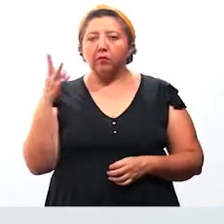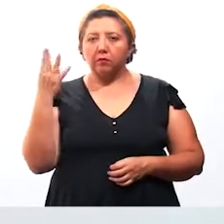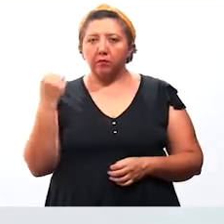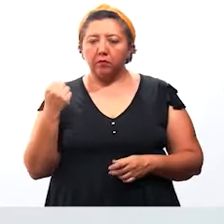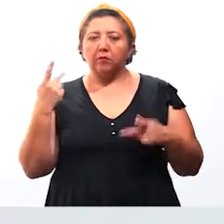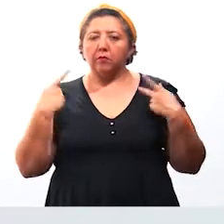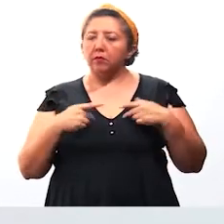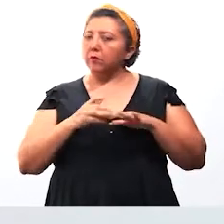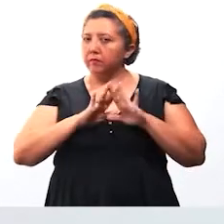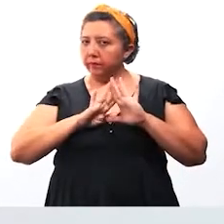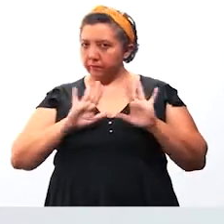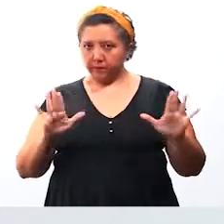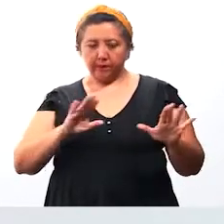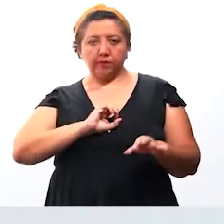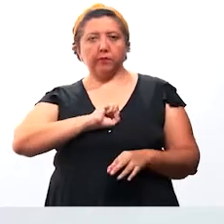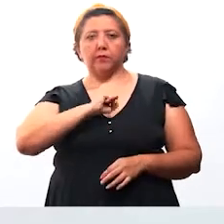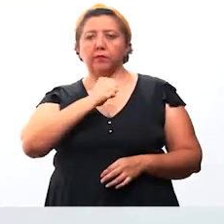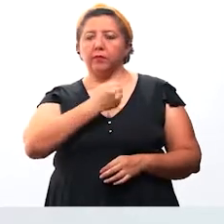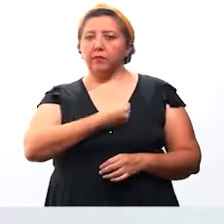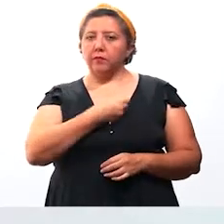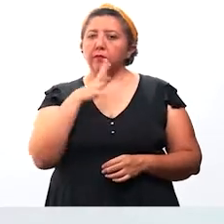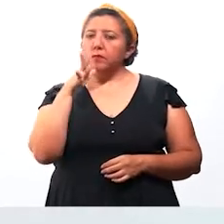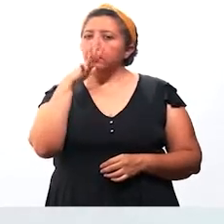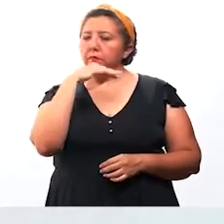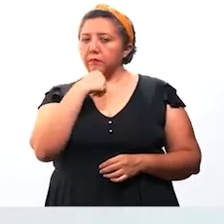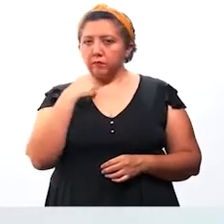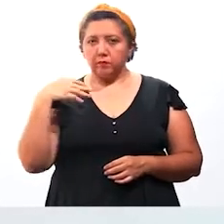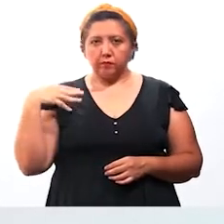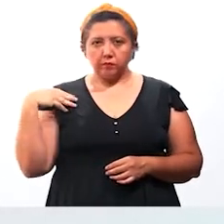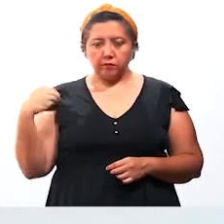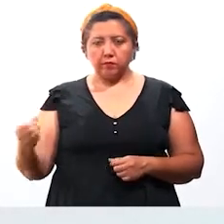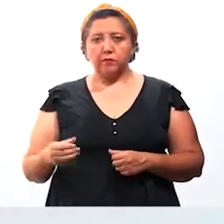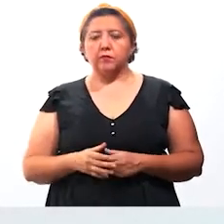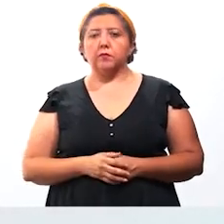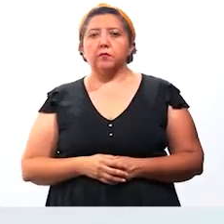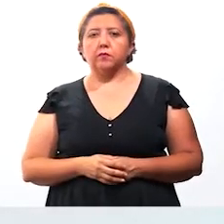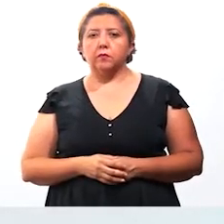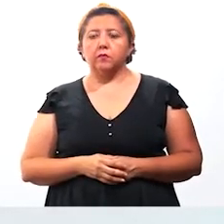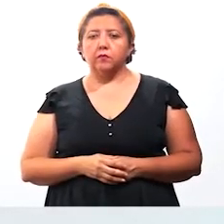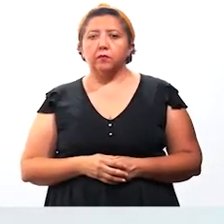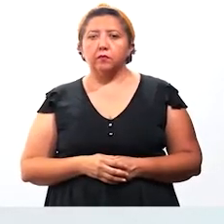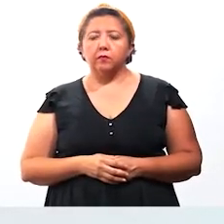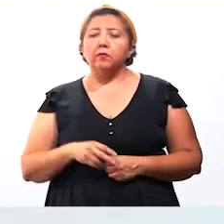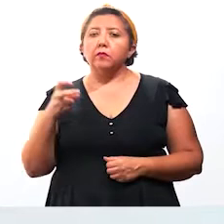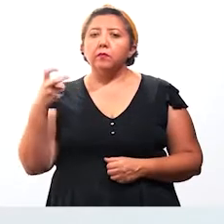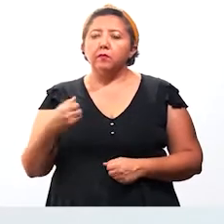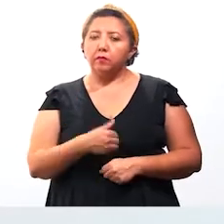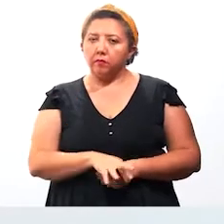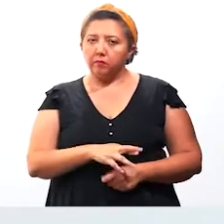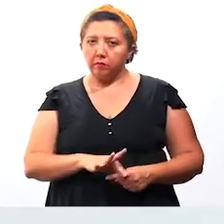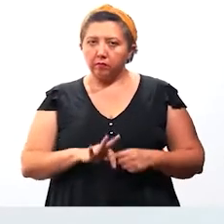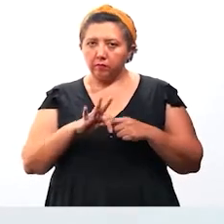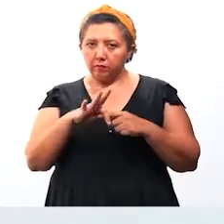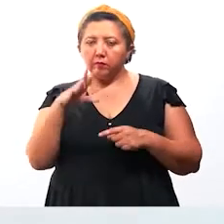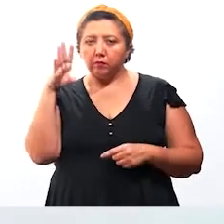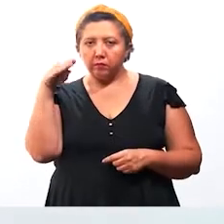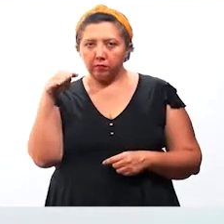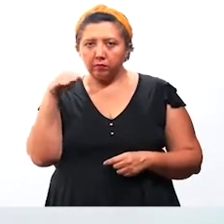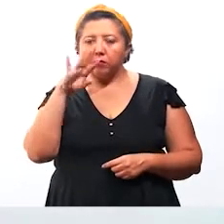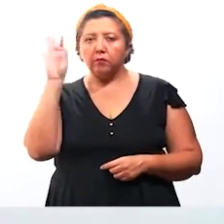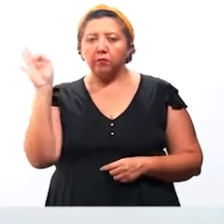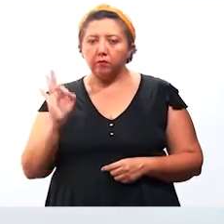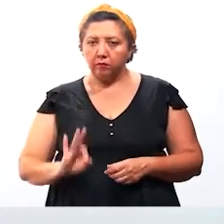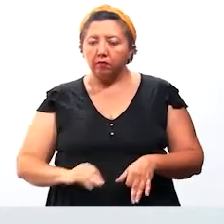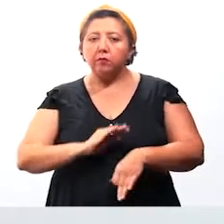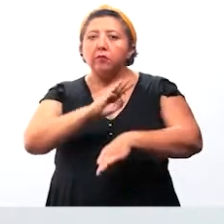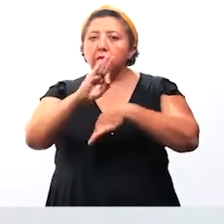67.689 pacientes ya se recuperaron, no presentan síntomas ni pueden contagiar. Esta cifra representa el